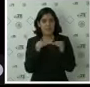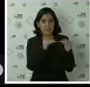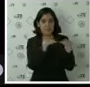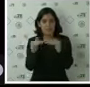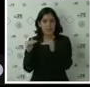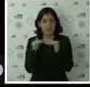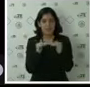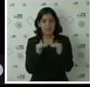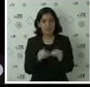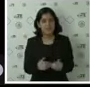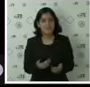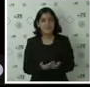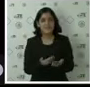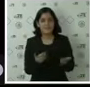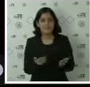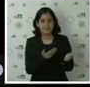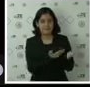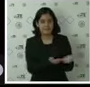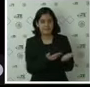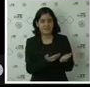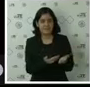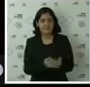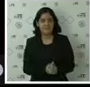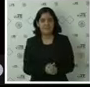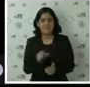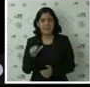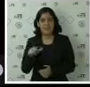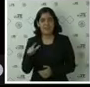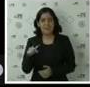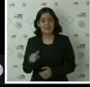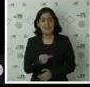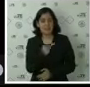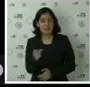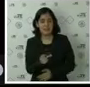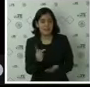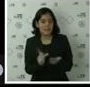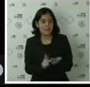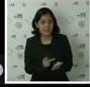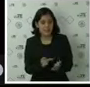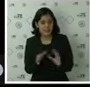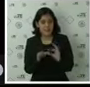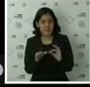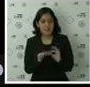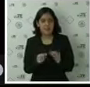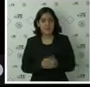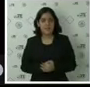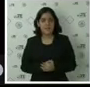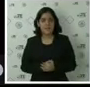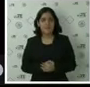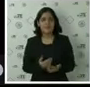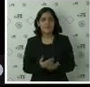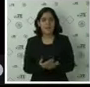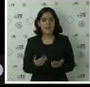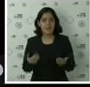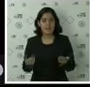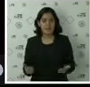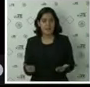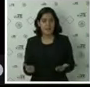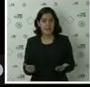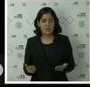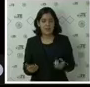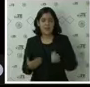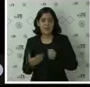Alexa. Si no tienes inconveniente, te replanteo la pregunta una vez más, y es: en la actualidad y de frente al